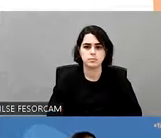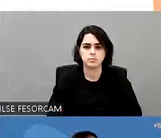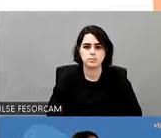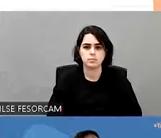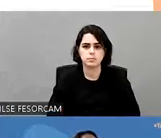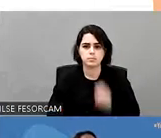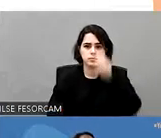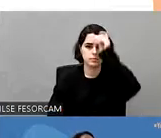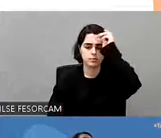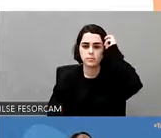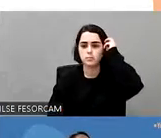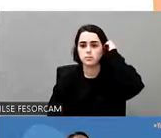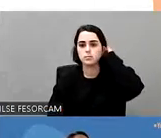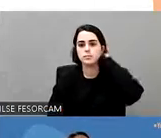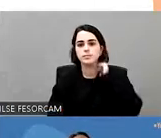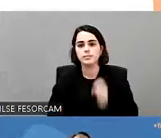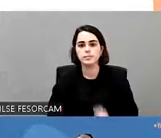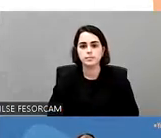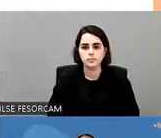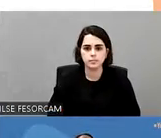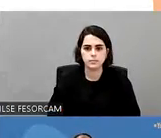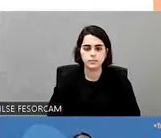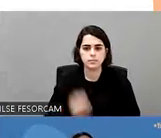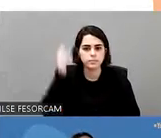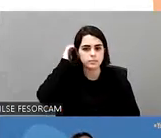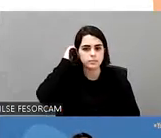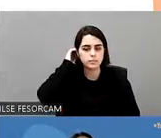Y tiene la misma